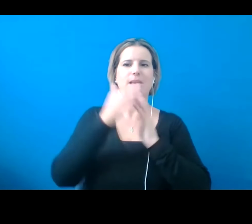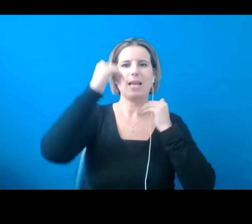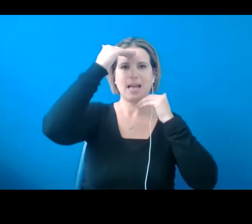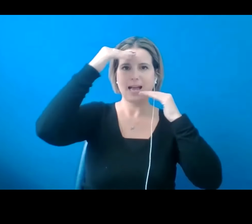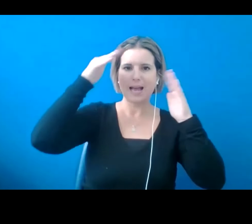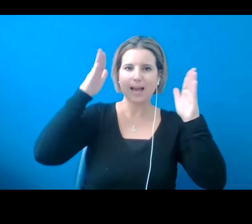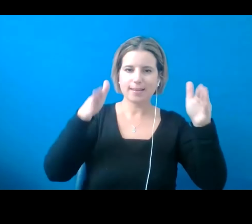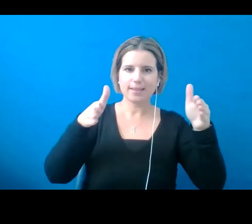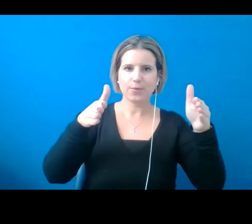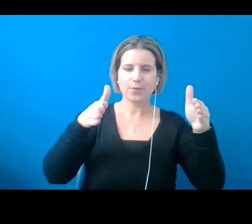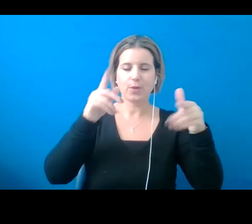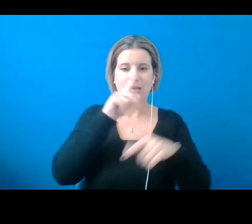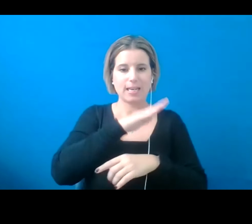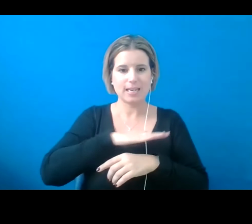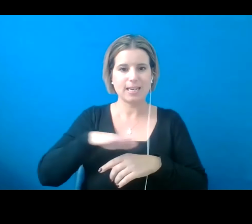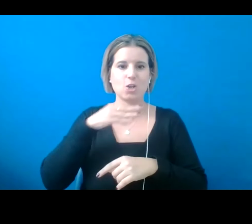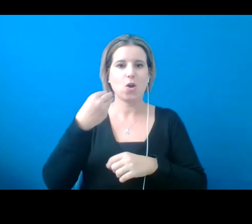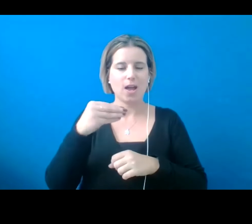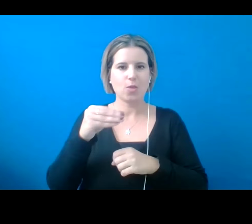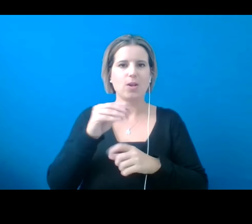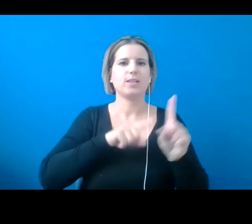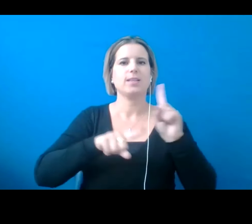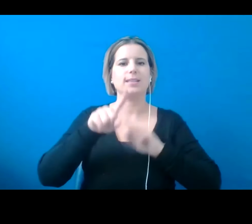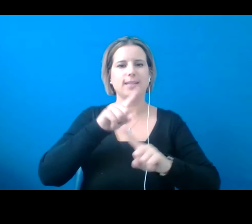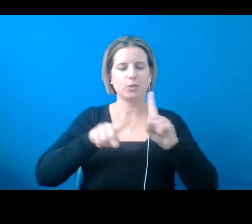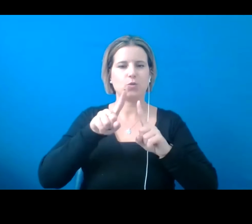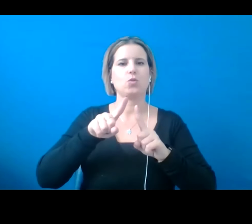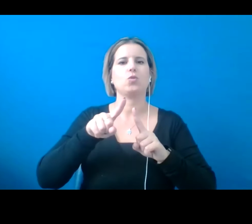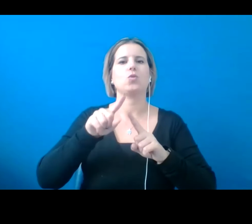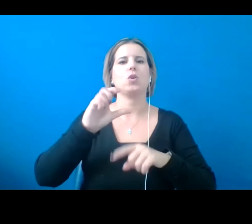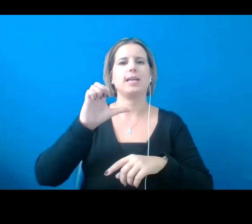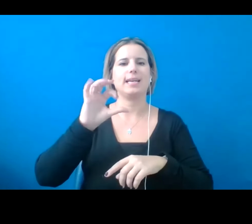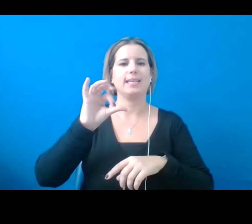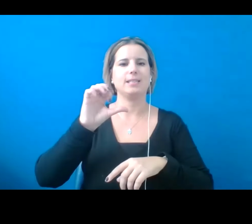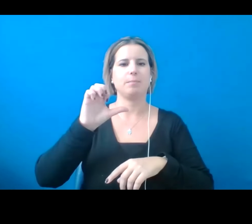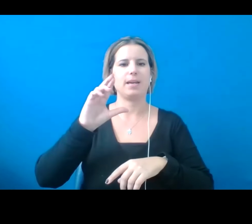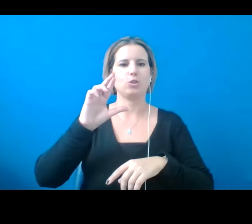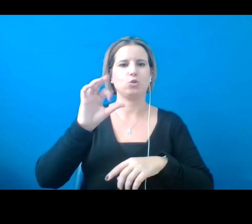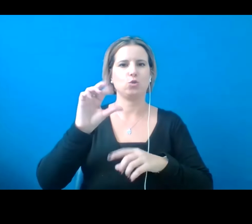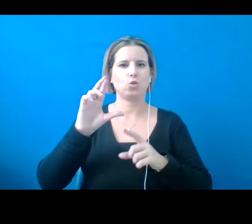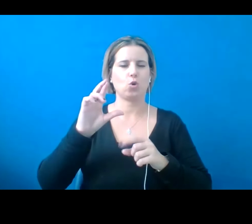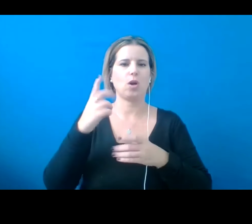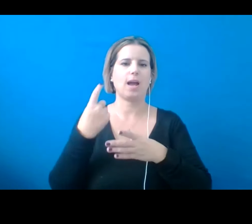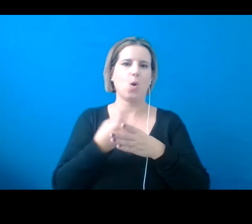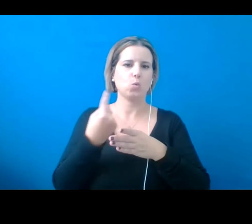niños y adolescentes con trastorno del espectro autista de alto funcionamiento o Asperger